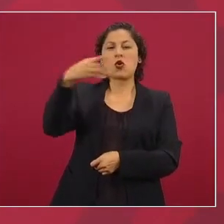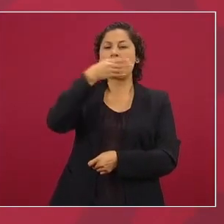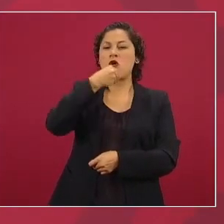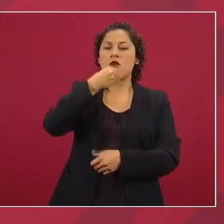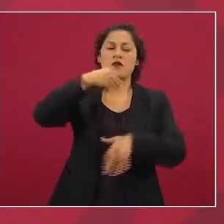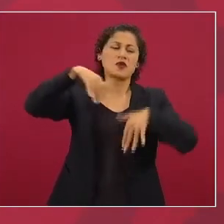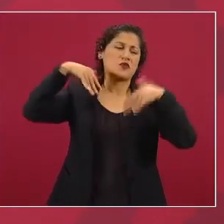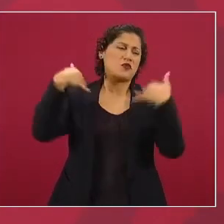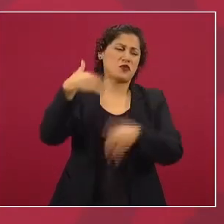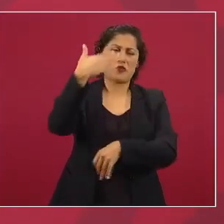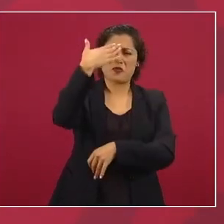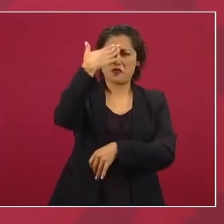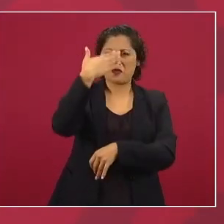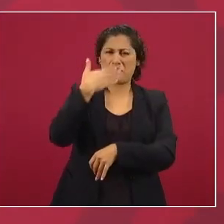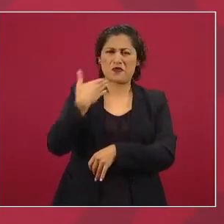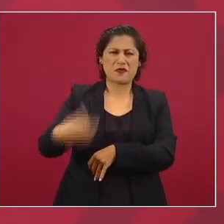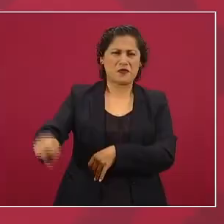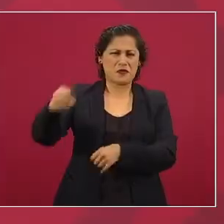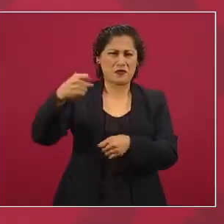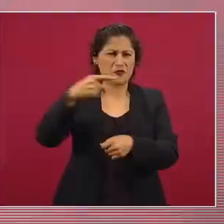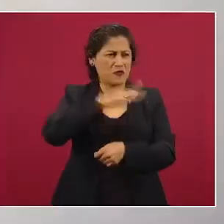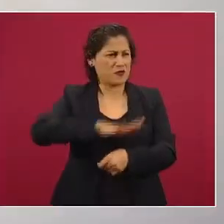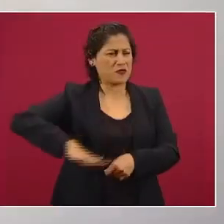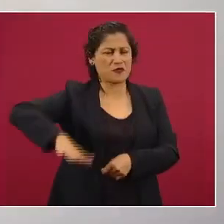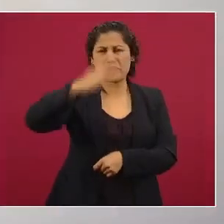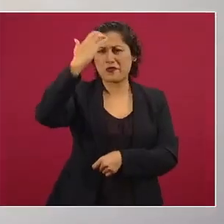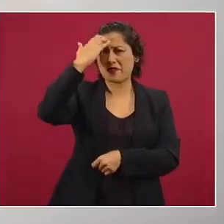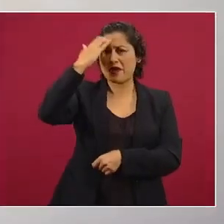allá cuando empezábamos, llegó a Tabasco